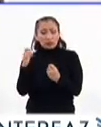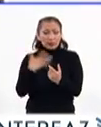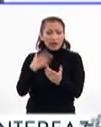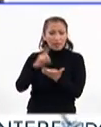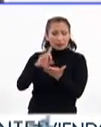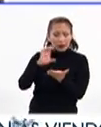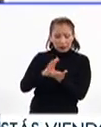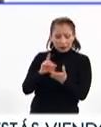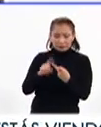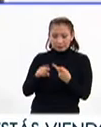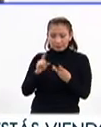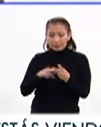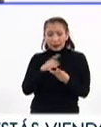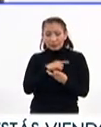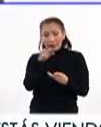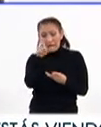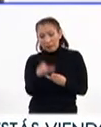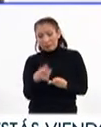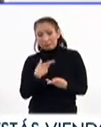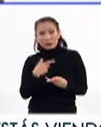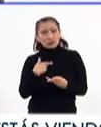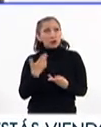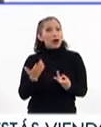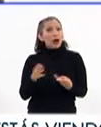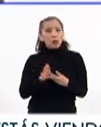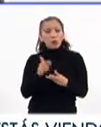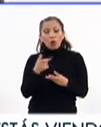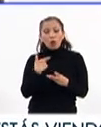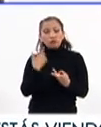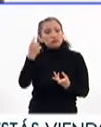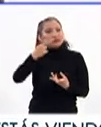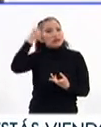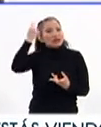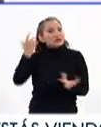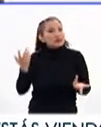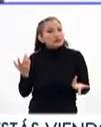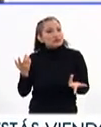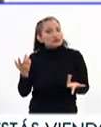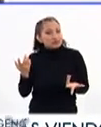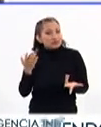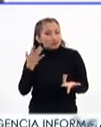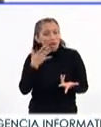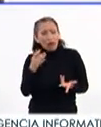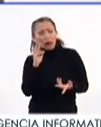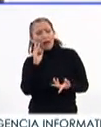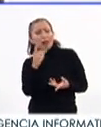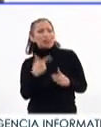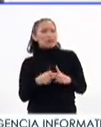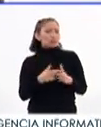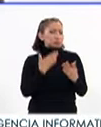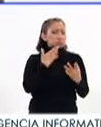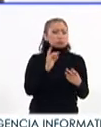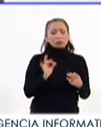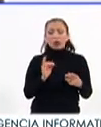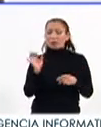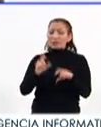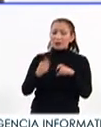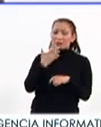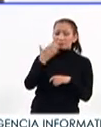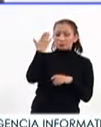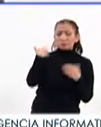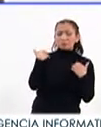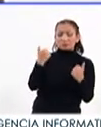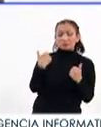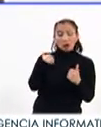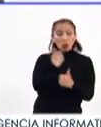alguna discapacidad. Tiene que ser una persona que se le faciliten en cierta medida las matemáticas y la física,